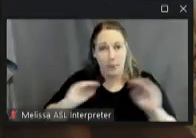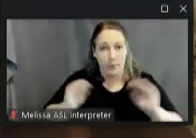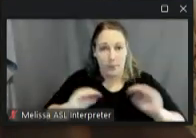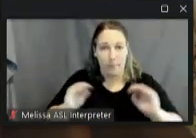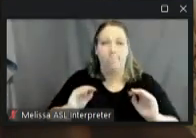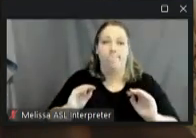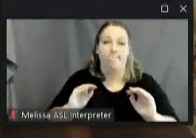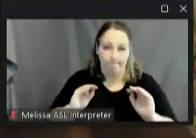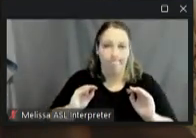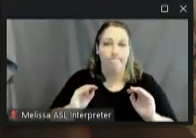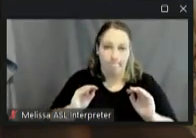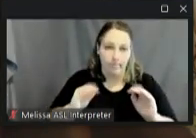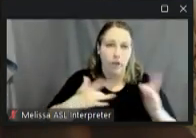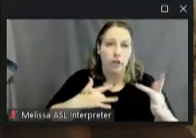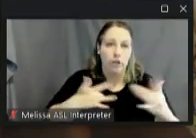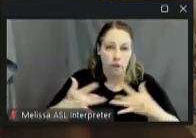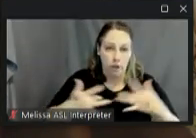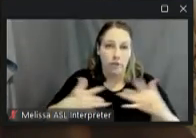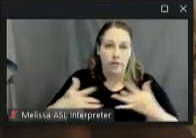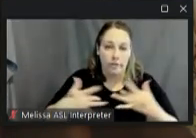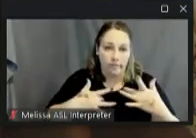Finalmente,